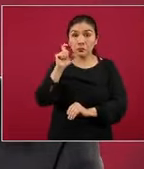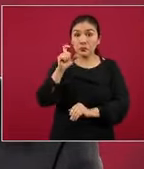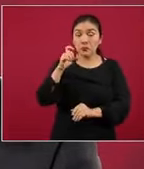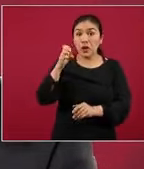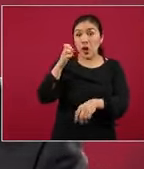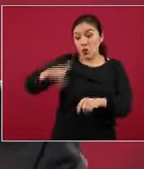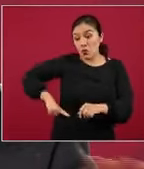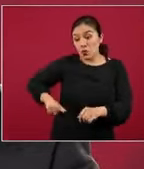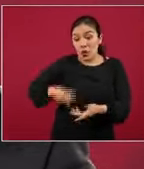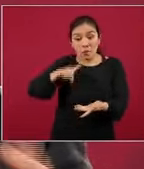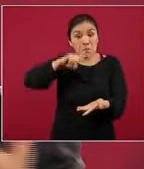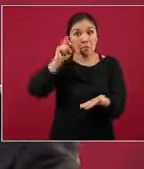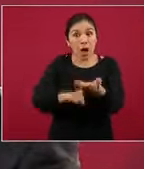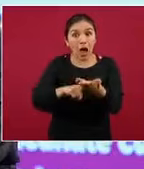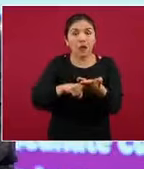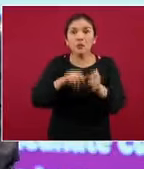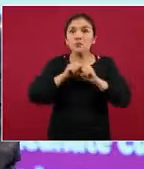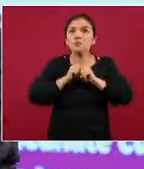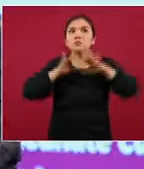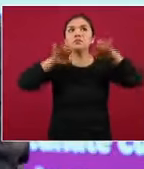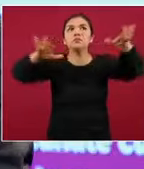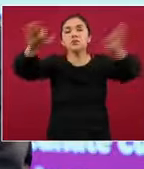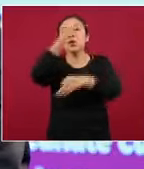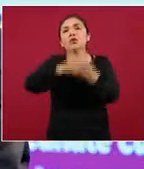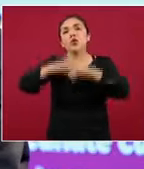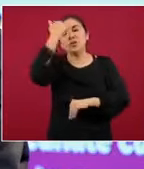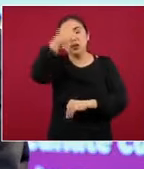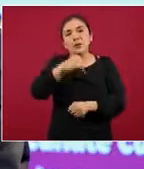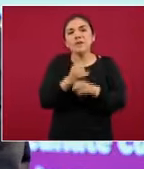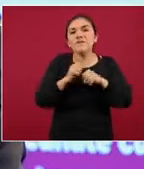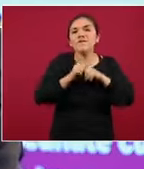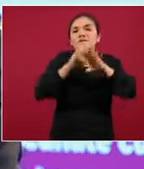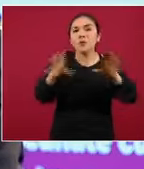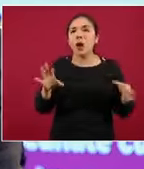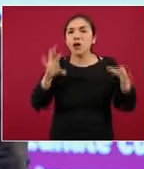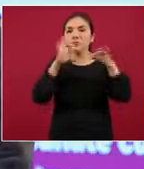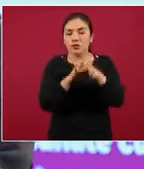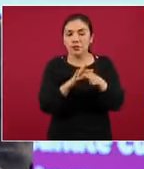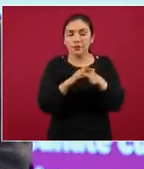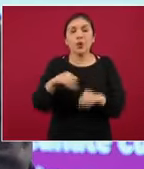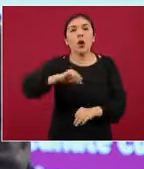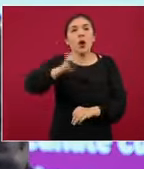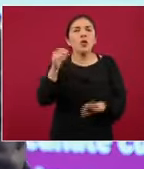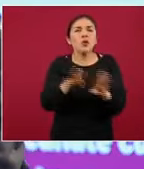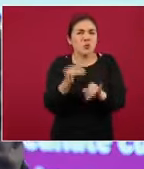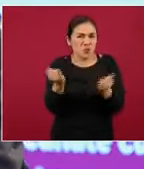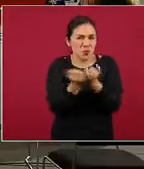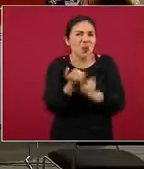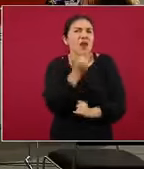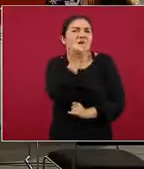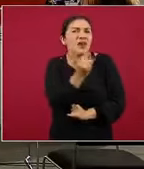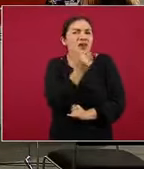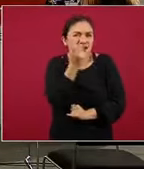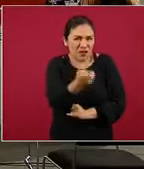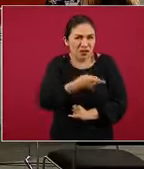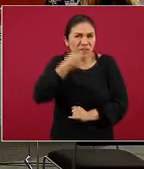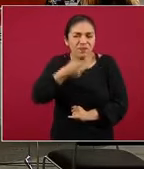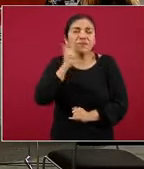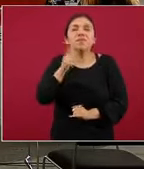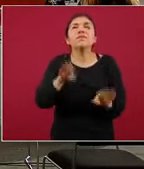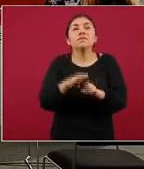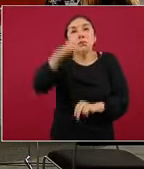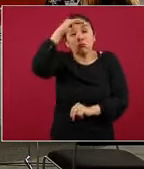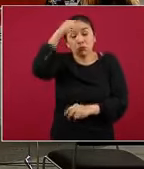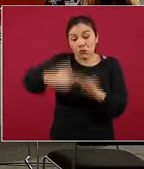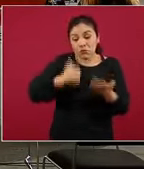clic, todos sabemos la misma información. Entonces, otra de las imprecisiones de esta nota incluye la idea de